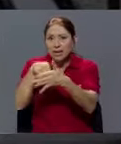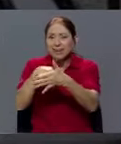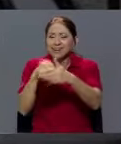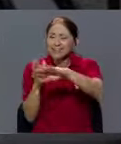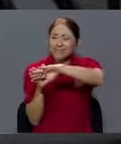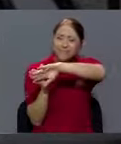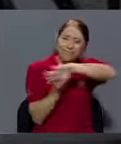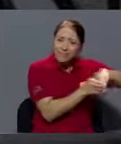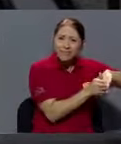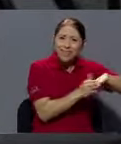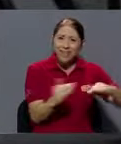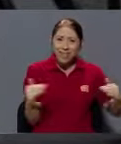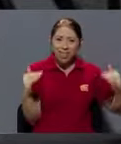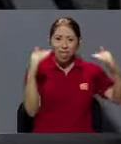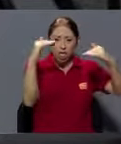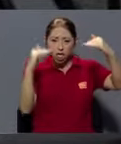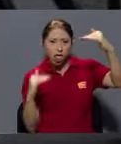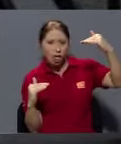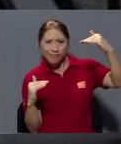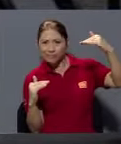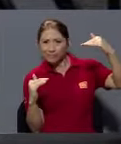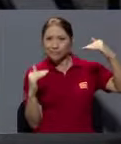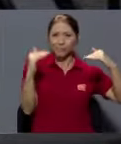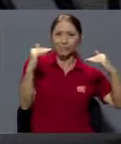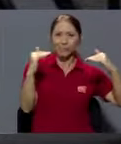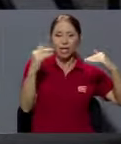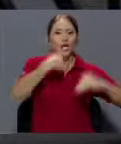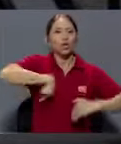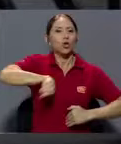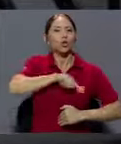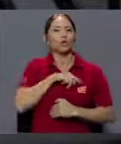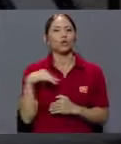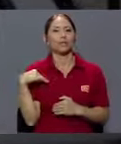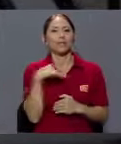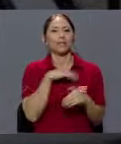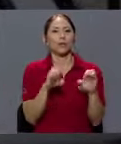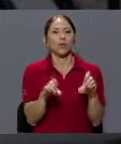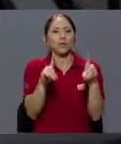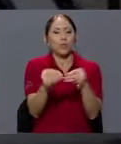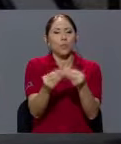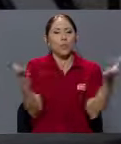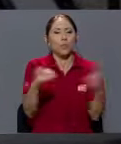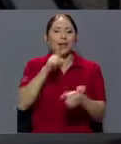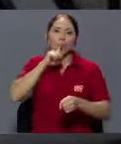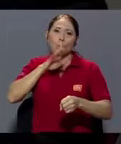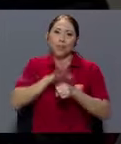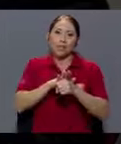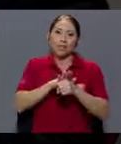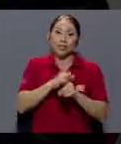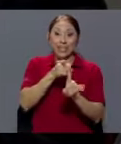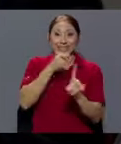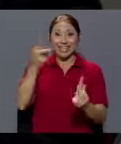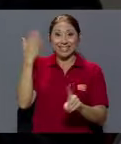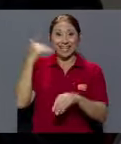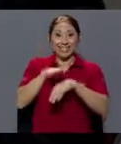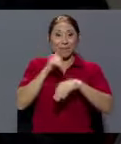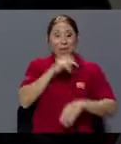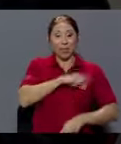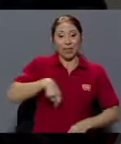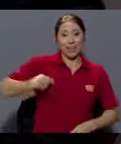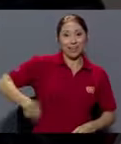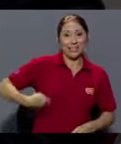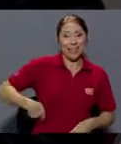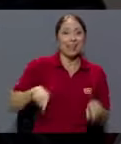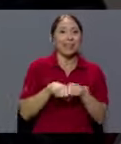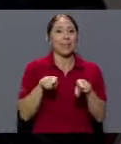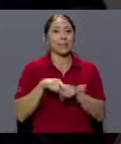desigualdad. Y en ese sentido estamos comprometidos en el Ministerio de Educación Pública, desde el llamado que ha hecho el señor Presidente de la República hasta